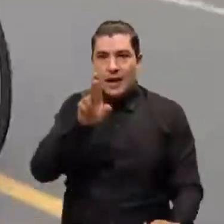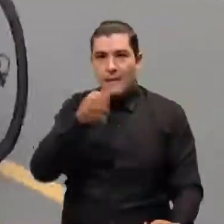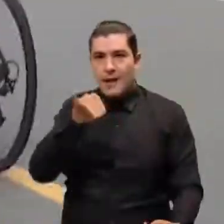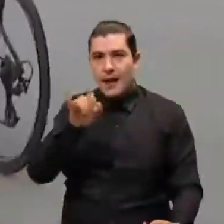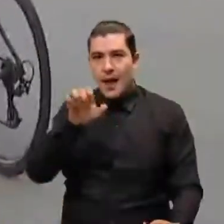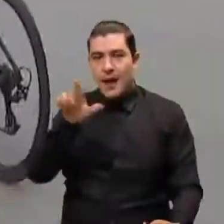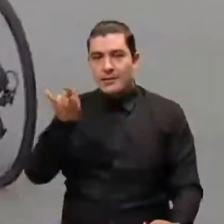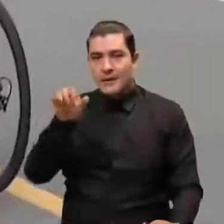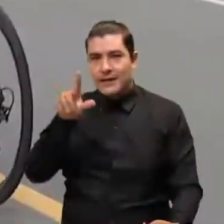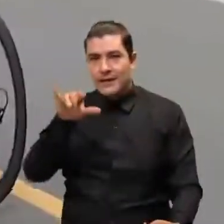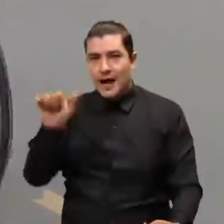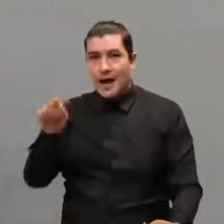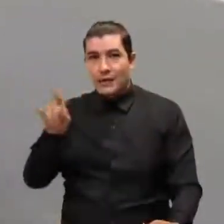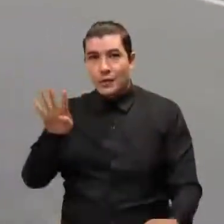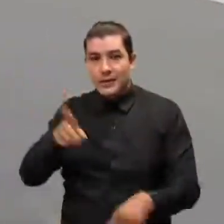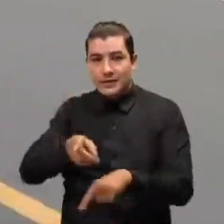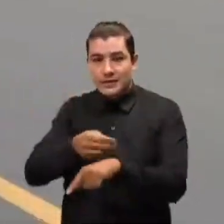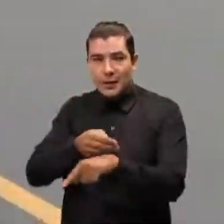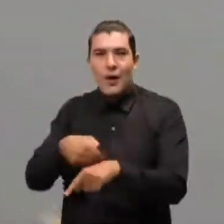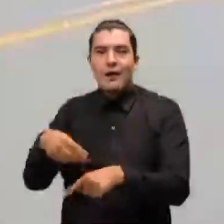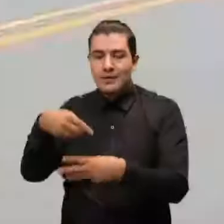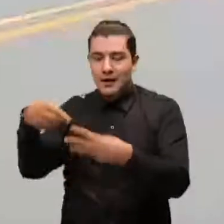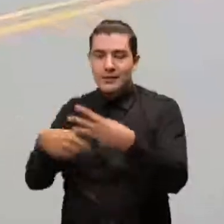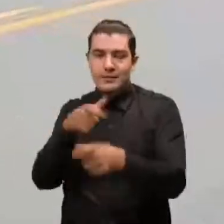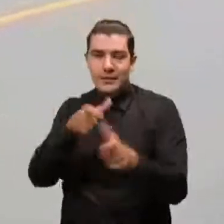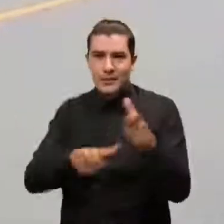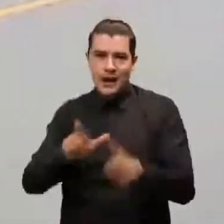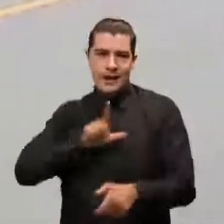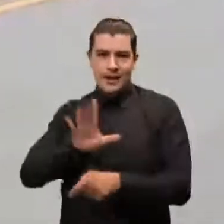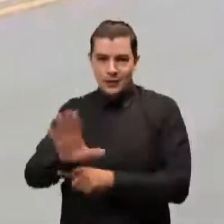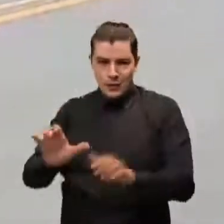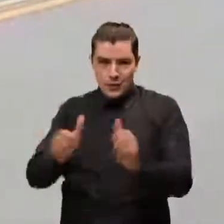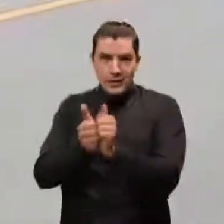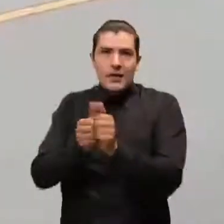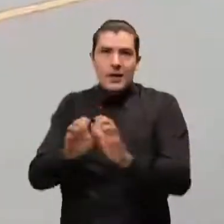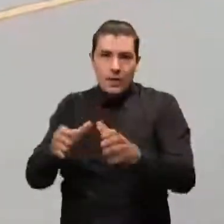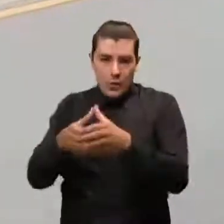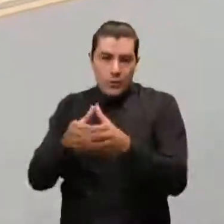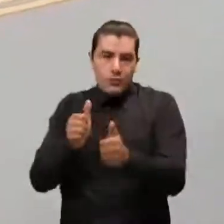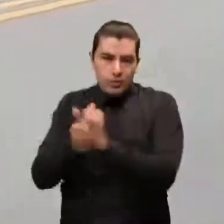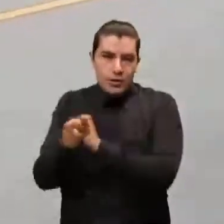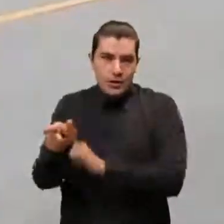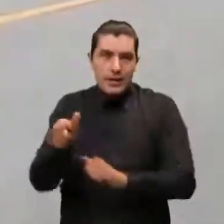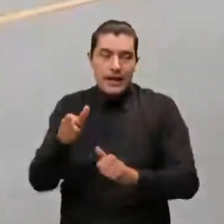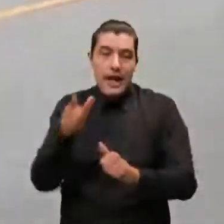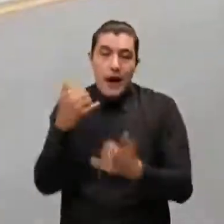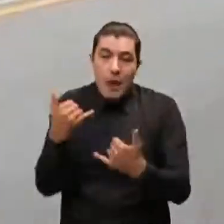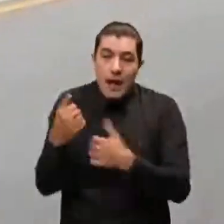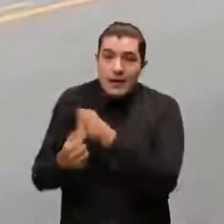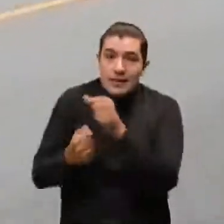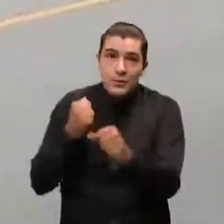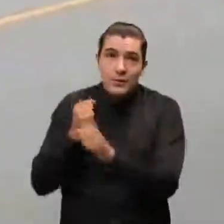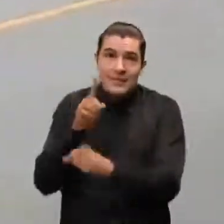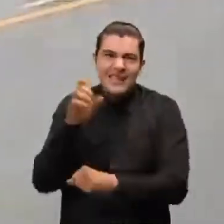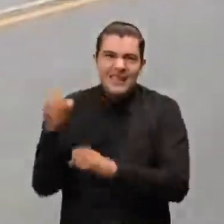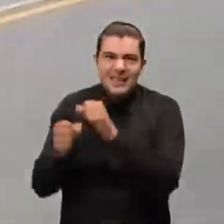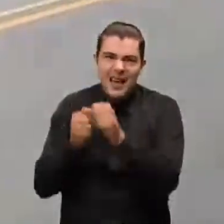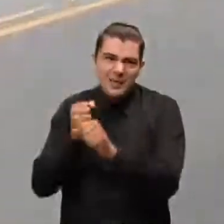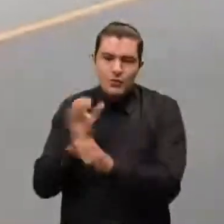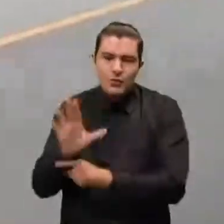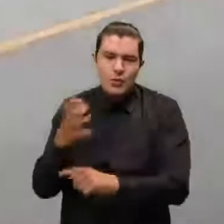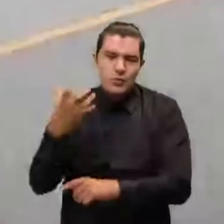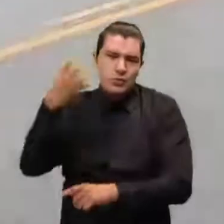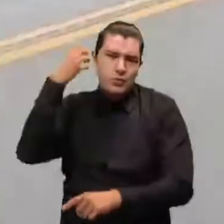14 segundos, esos son los tres entonces que comandan la clasificación general en esta edición número 60 del Clásico RCN.